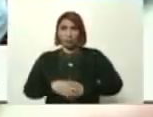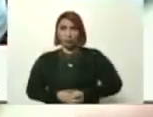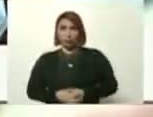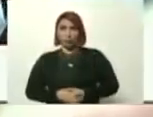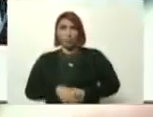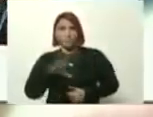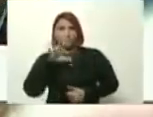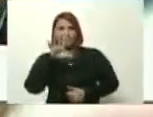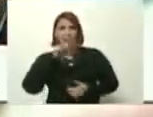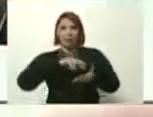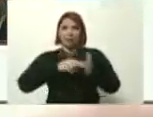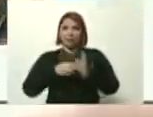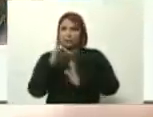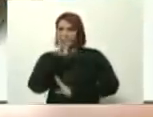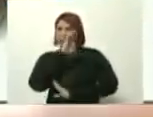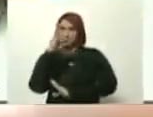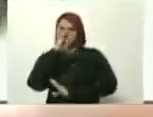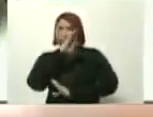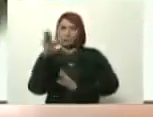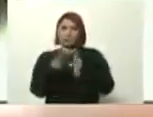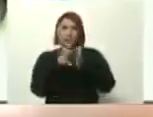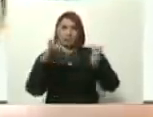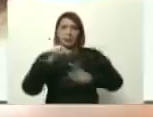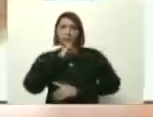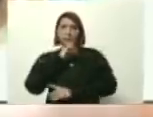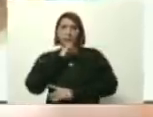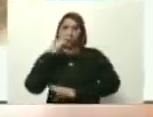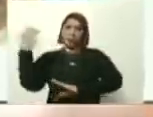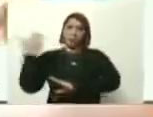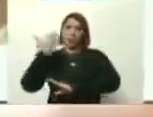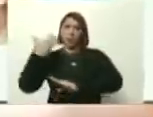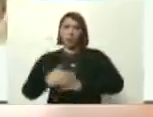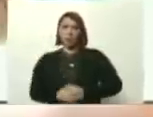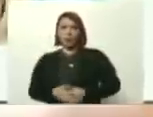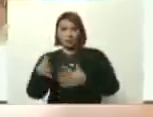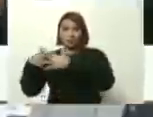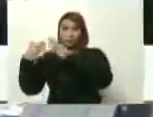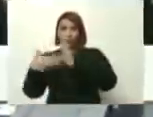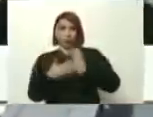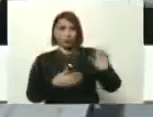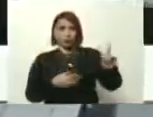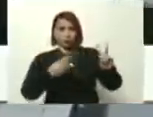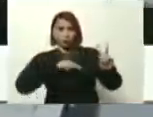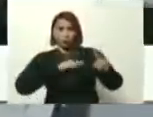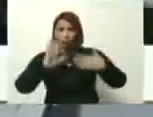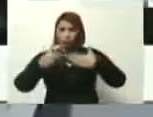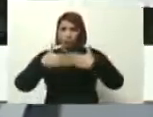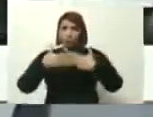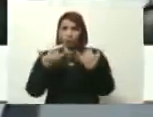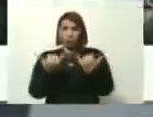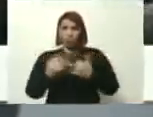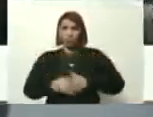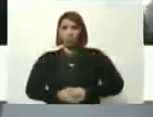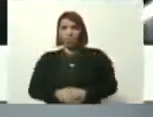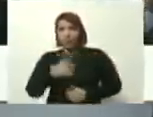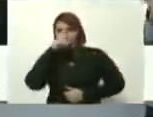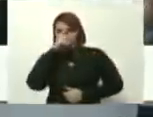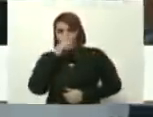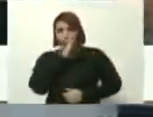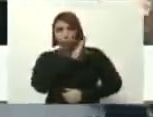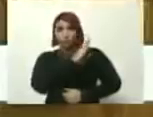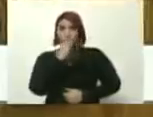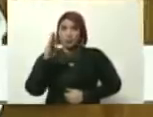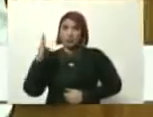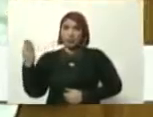el país en medio de las grandes dificultades. Estamos por cerrar el año